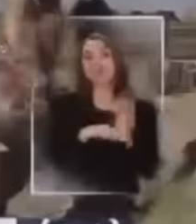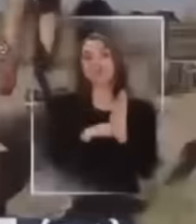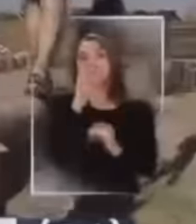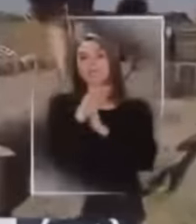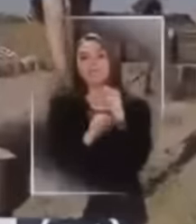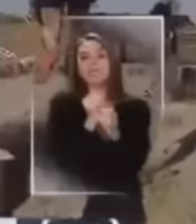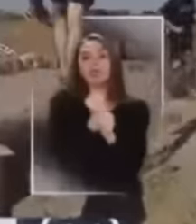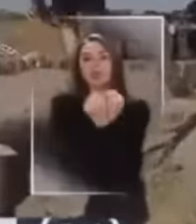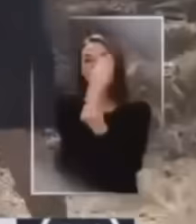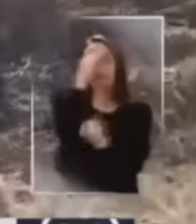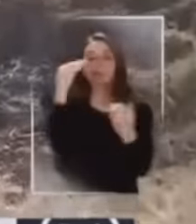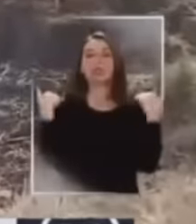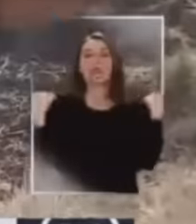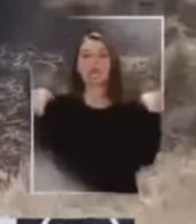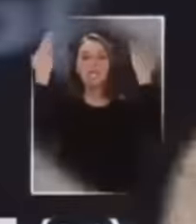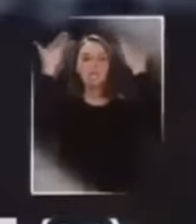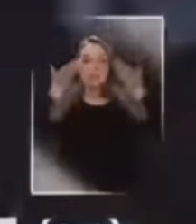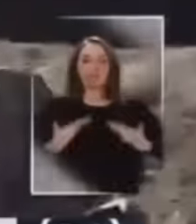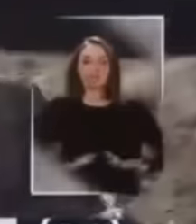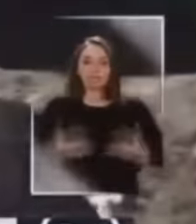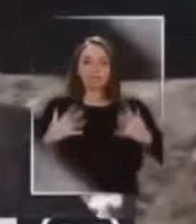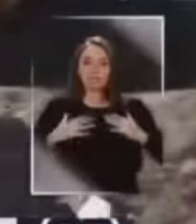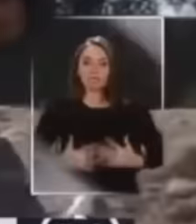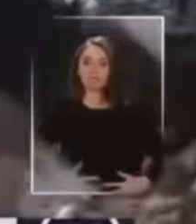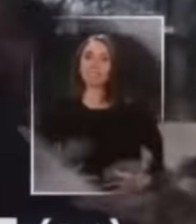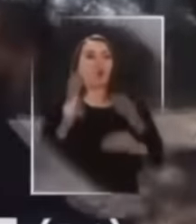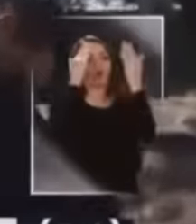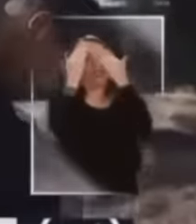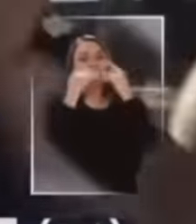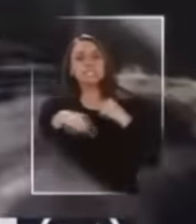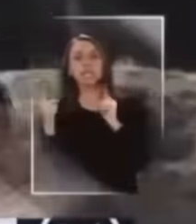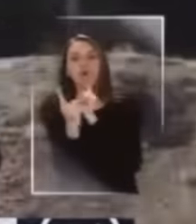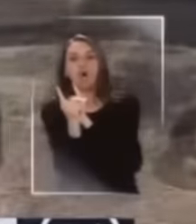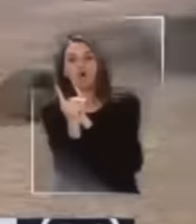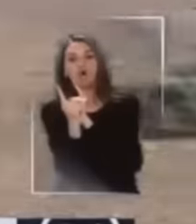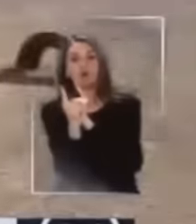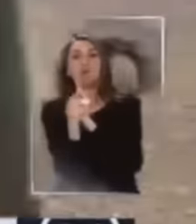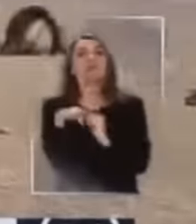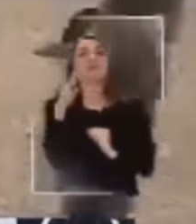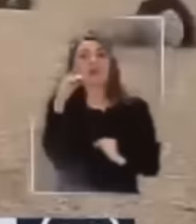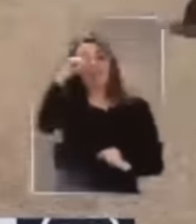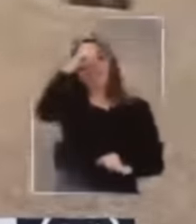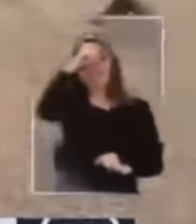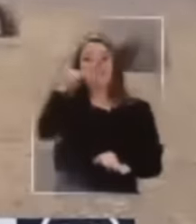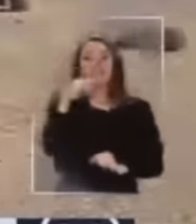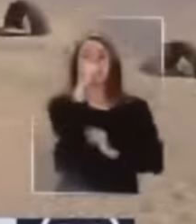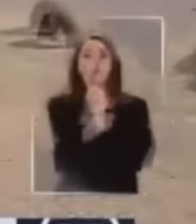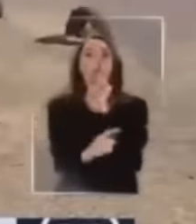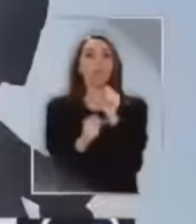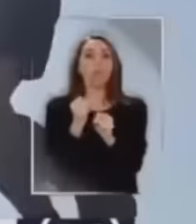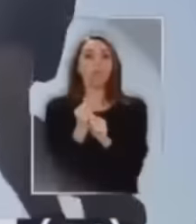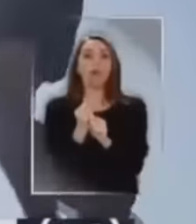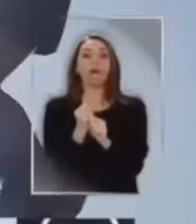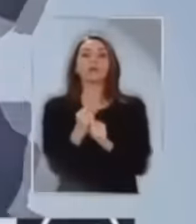servicio, luego un examen físico, otro psicológico. Opa. Pero la prueba más complicada para estos oficiales es mantener durante un año el